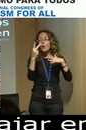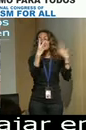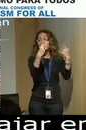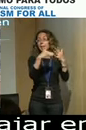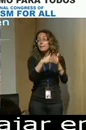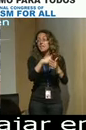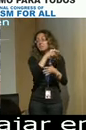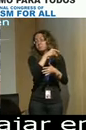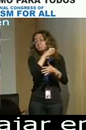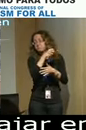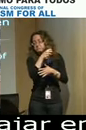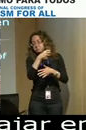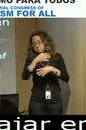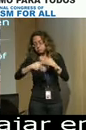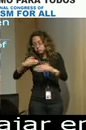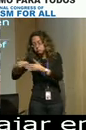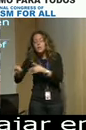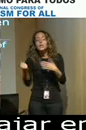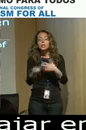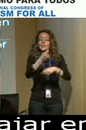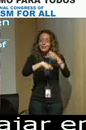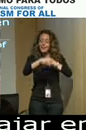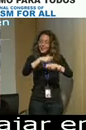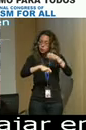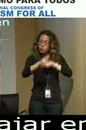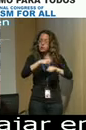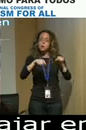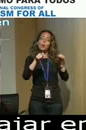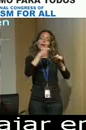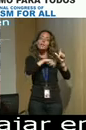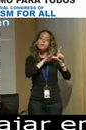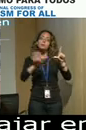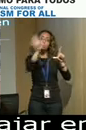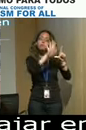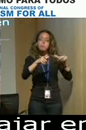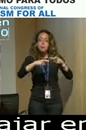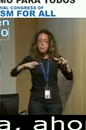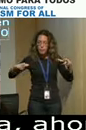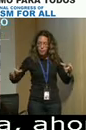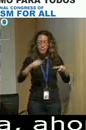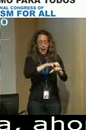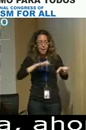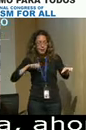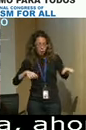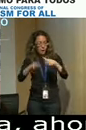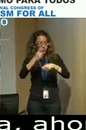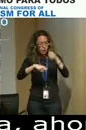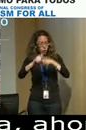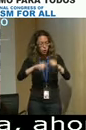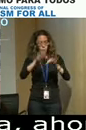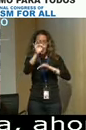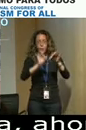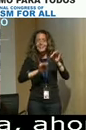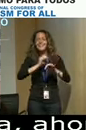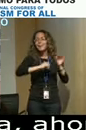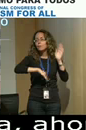pico. Es decir, el tejido asociativo de discapacidad en España ha seguido creciendo y la mayoría de ellos, o un alto porcentaje de